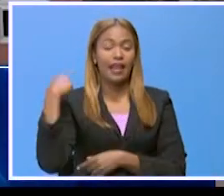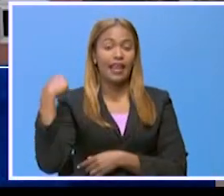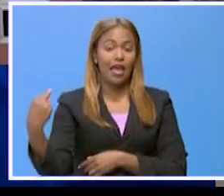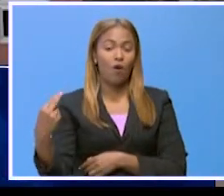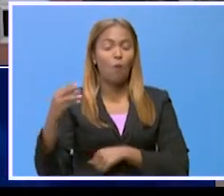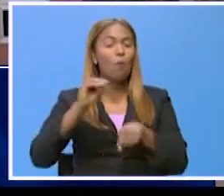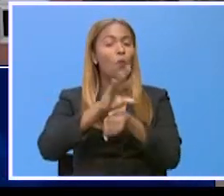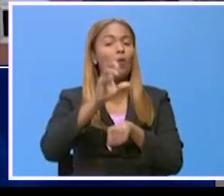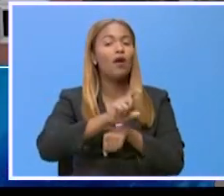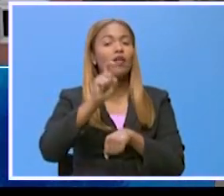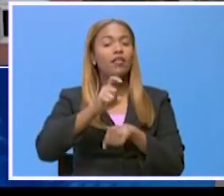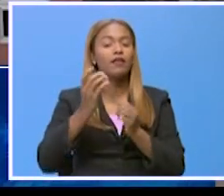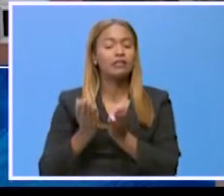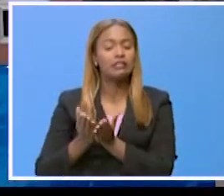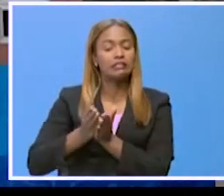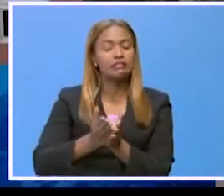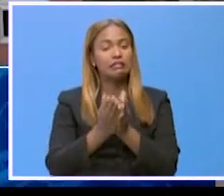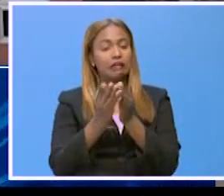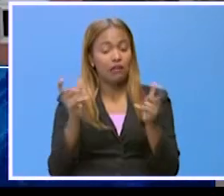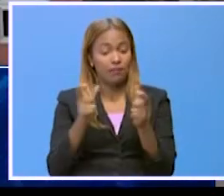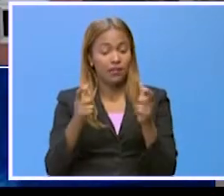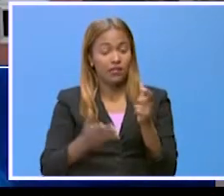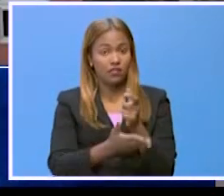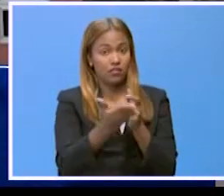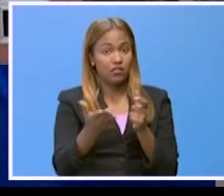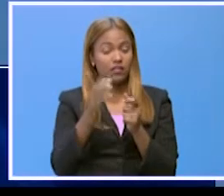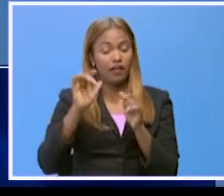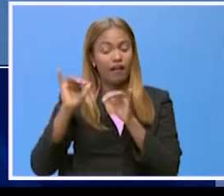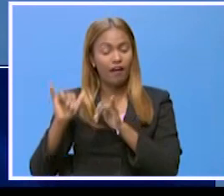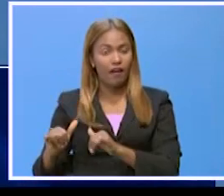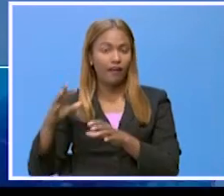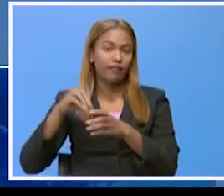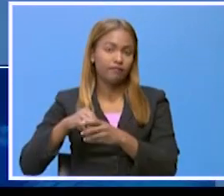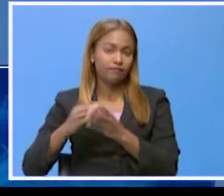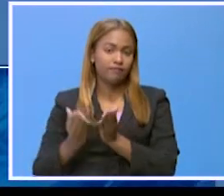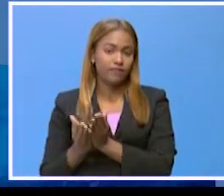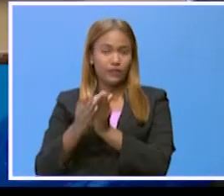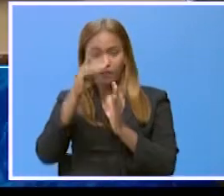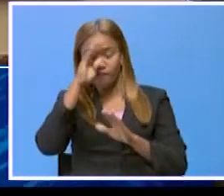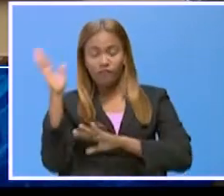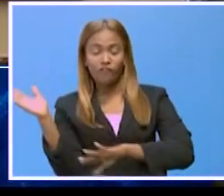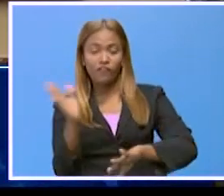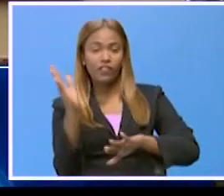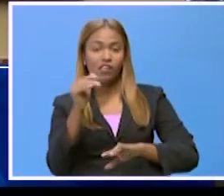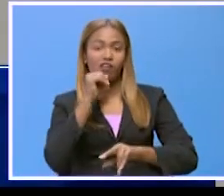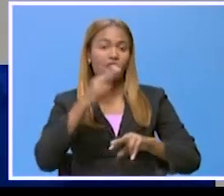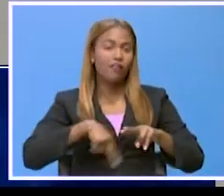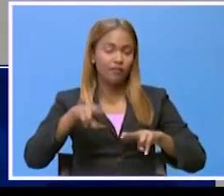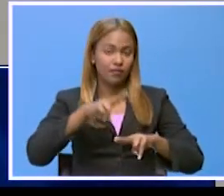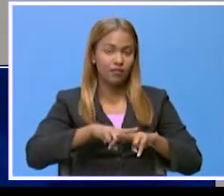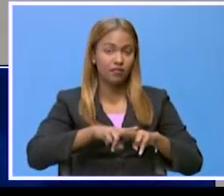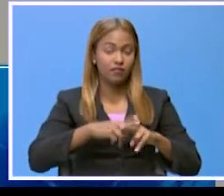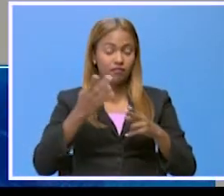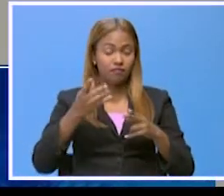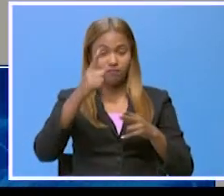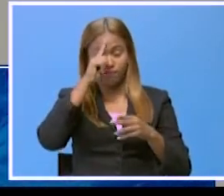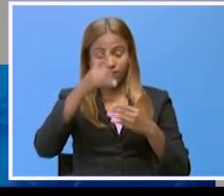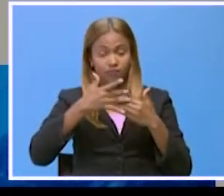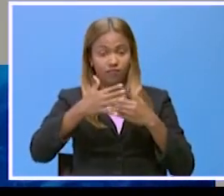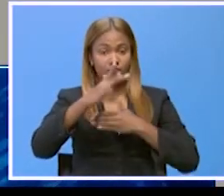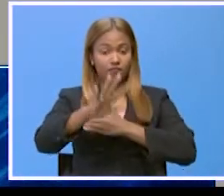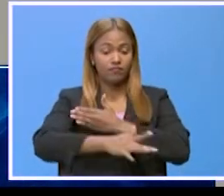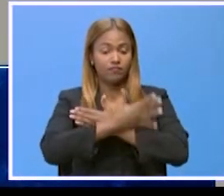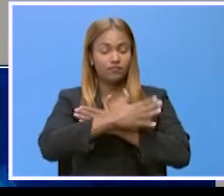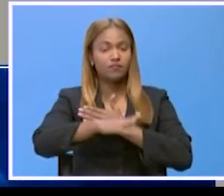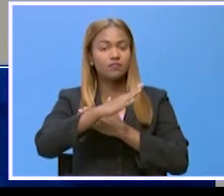recomienda a las frágiles y pequeñas embarcaciones permanecer en puerto por viento y olas anormales en el resto del perímetro costero